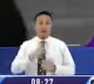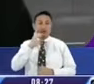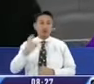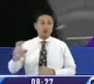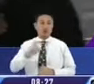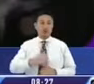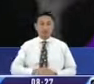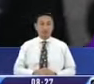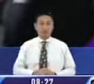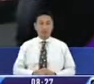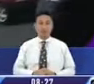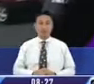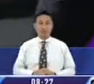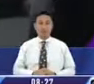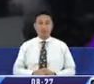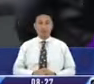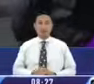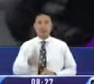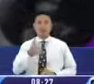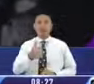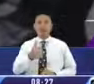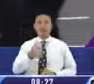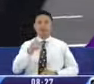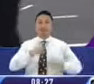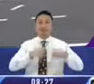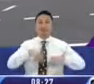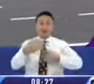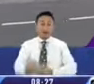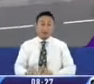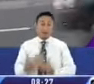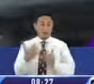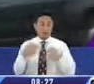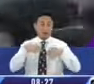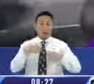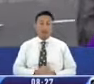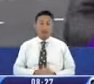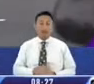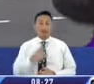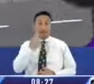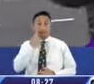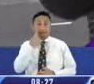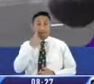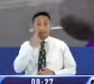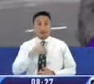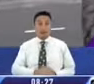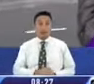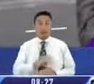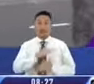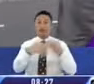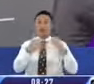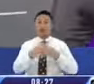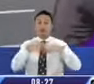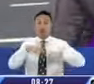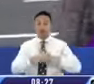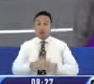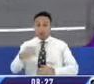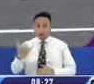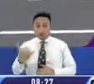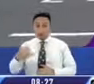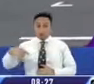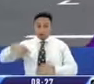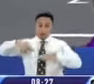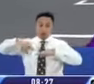bien, amigos televidentes, es la información que les tenemos. Ojo, todas las jardineras tienen esos pasos peatonales para que usted no